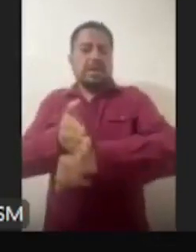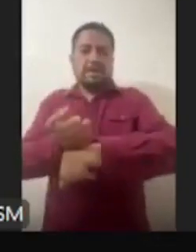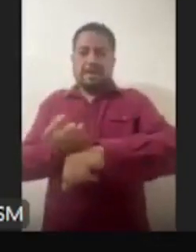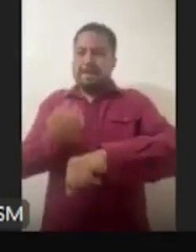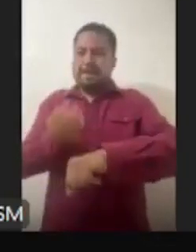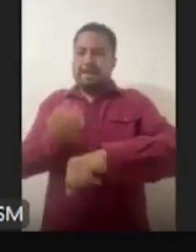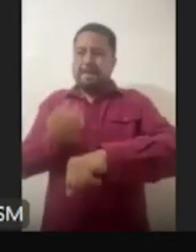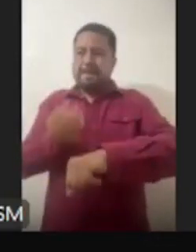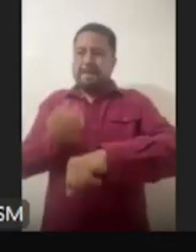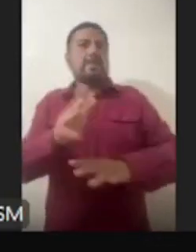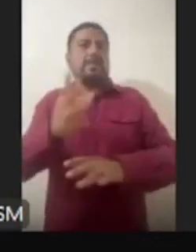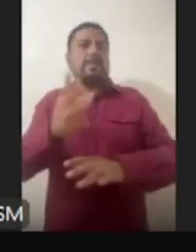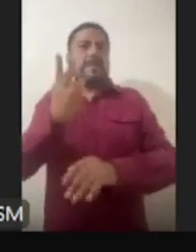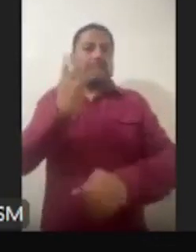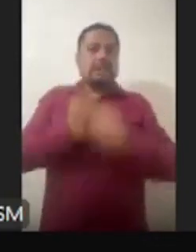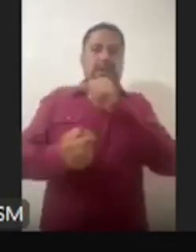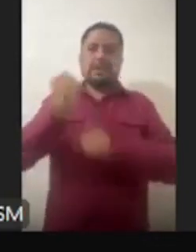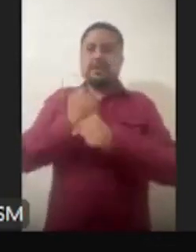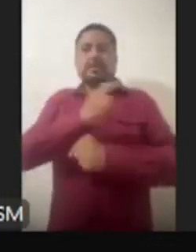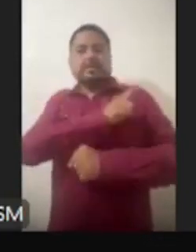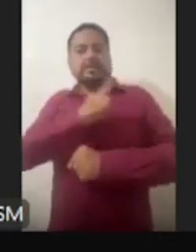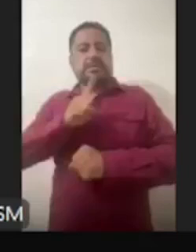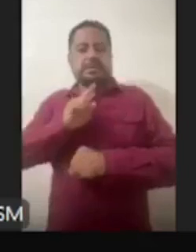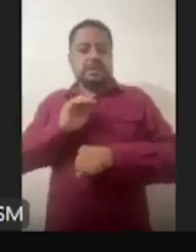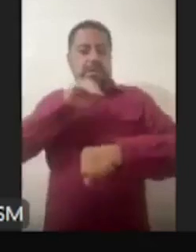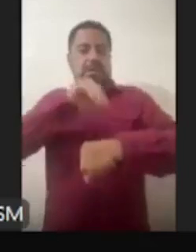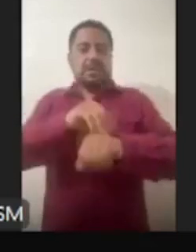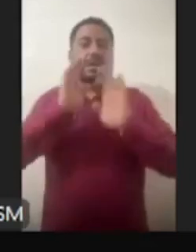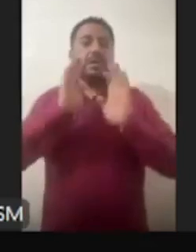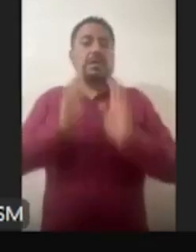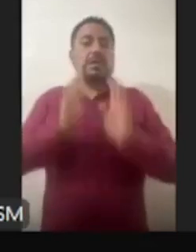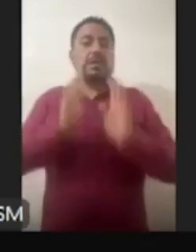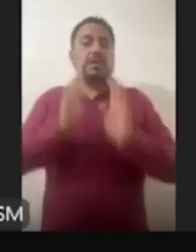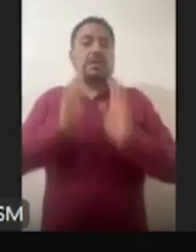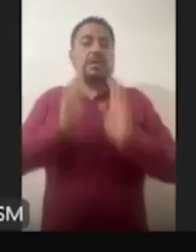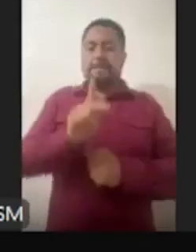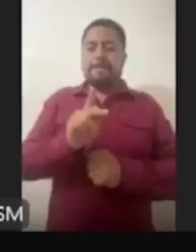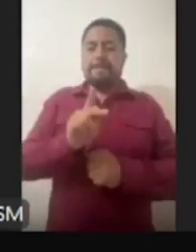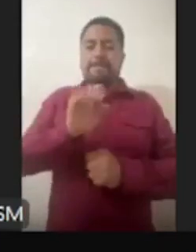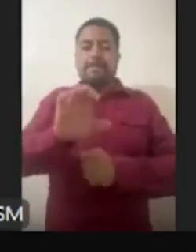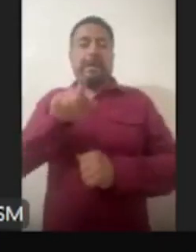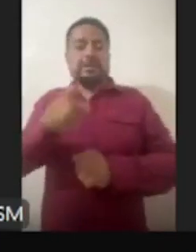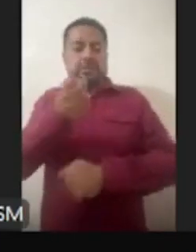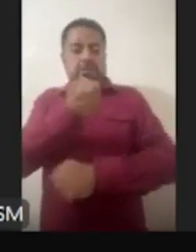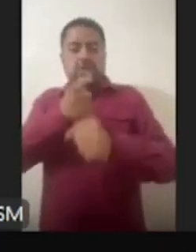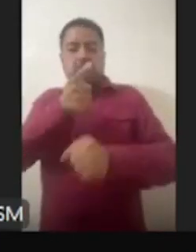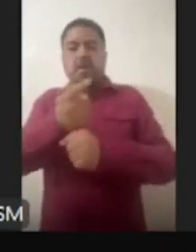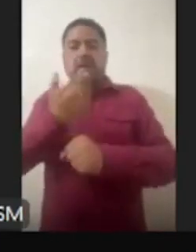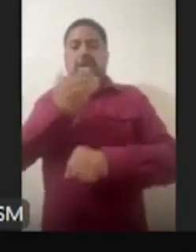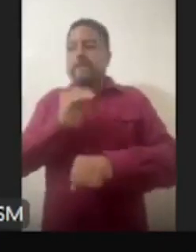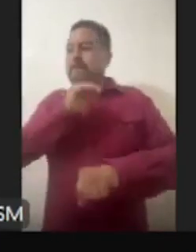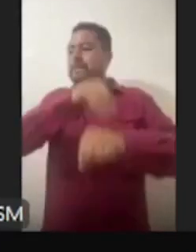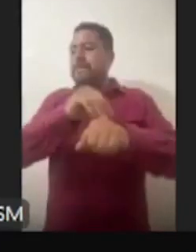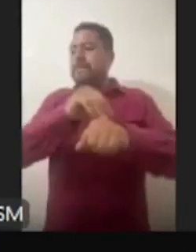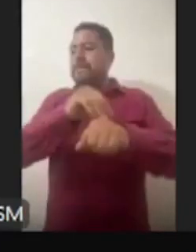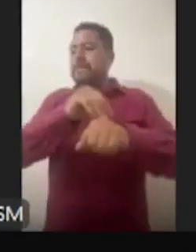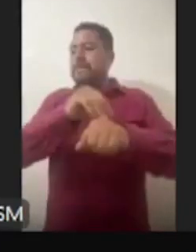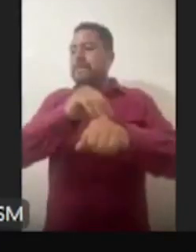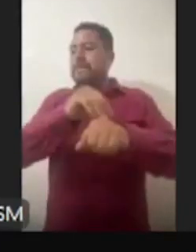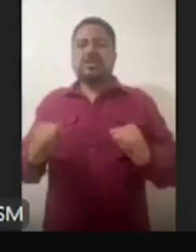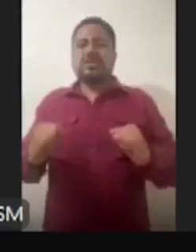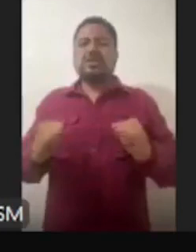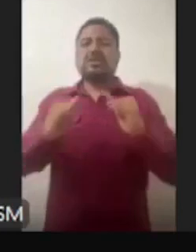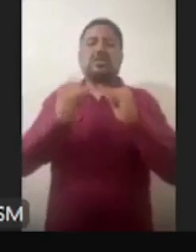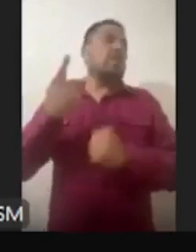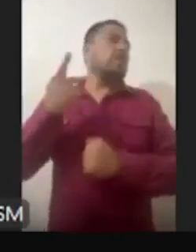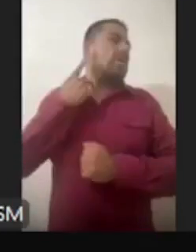3 años debieron ejecutarse y que el IEPC sí ejecutó oportunamente las sanciones impuestas a otros institutos políticos. En ese sentido,